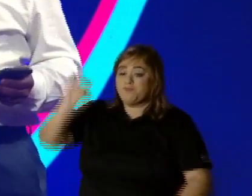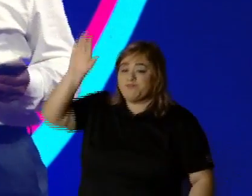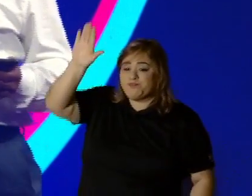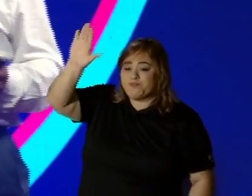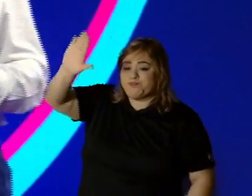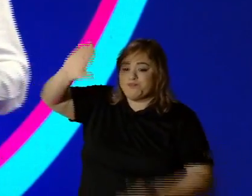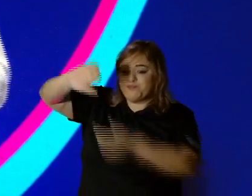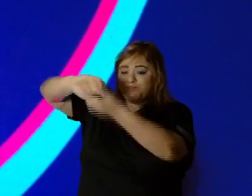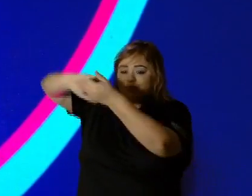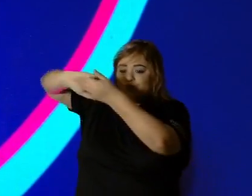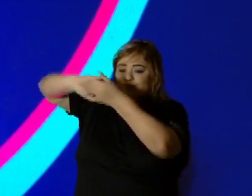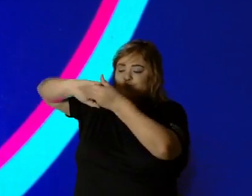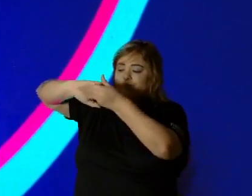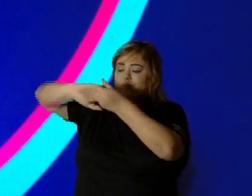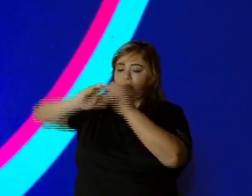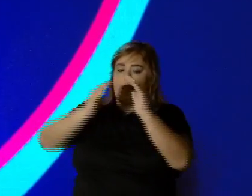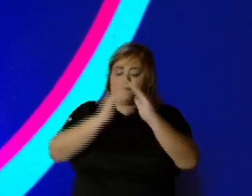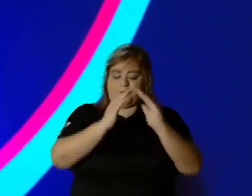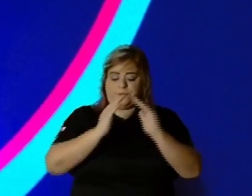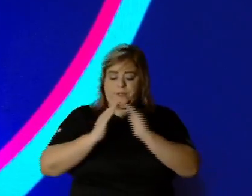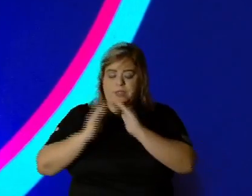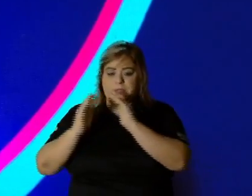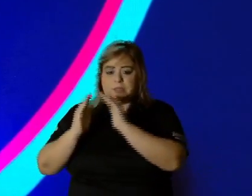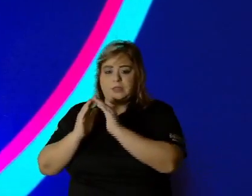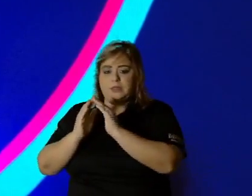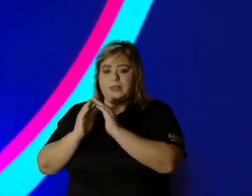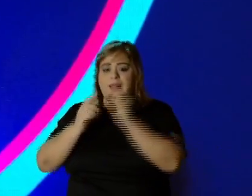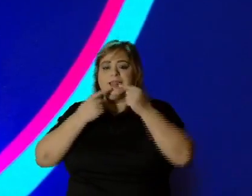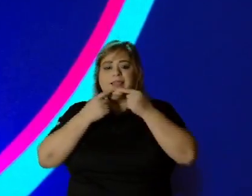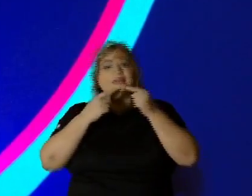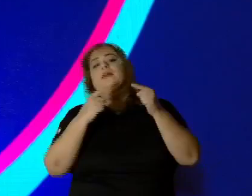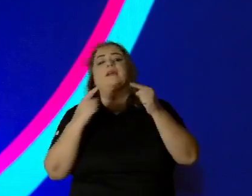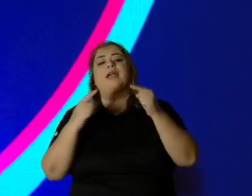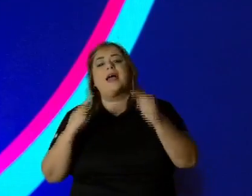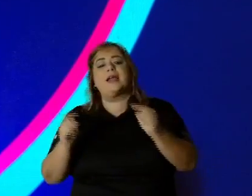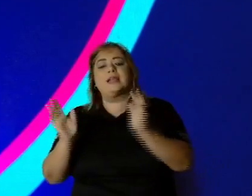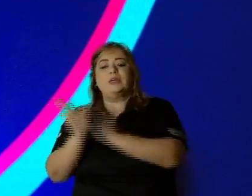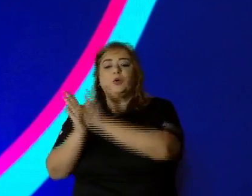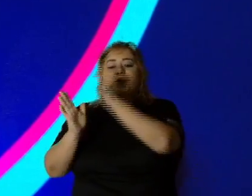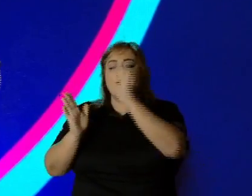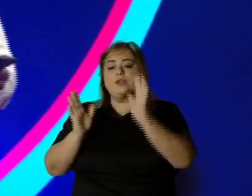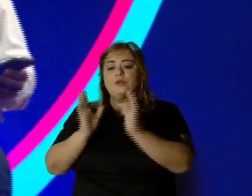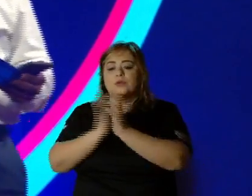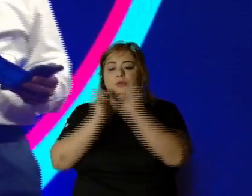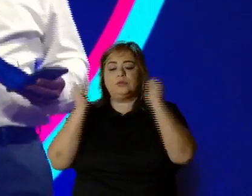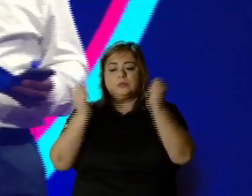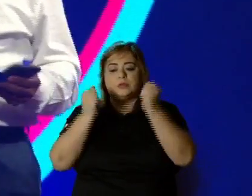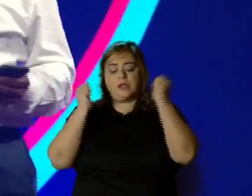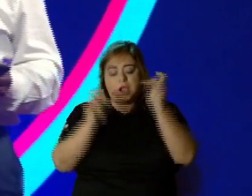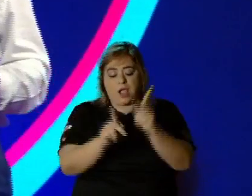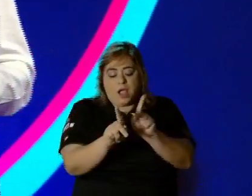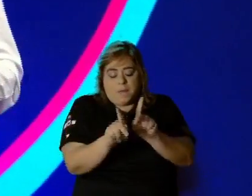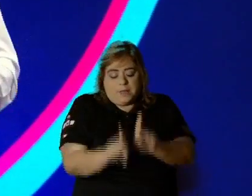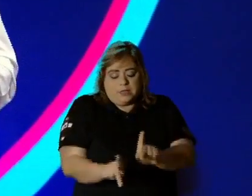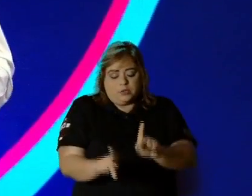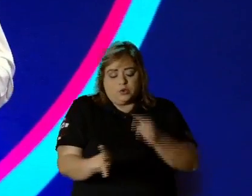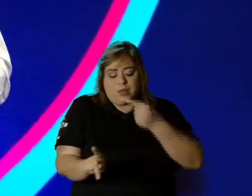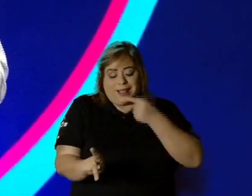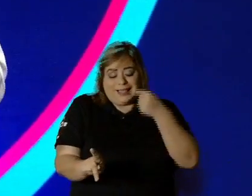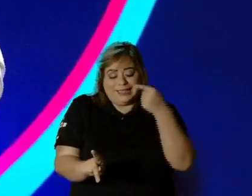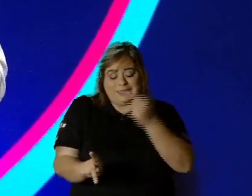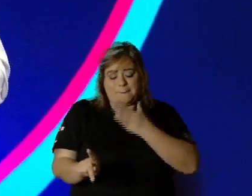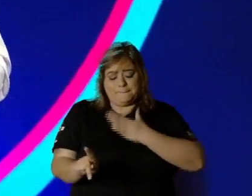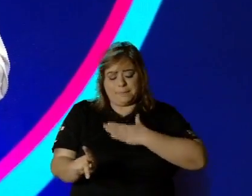de los hogares de la familia. Oh, gloria a Dios, declarándolo, gloria a Dios, aleluya. Cada uno le ha puesto nombre a su milagro en